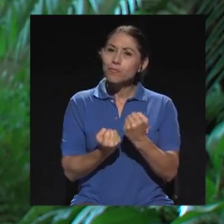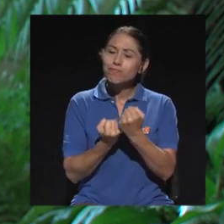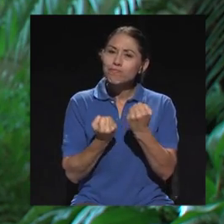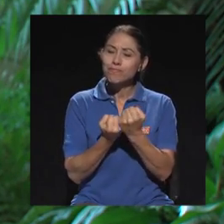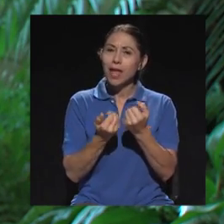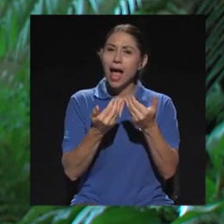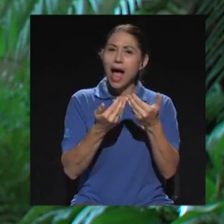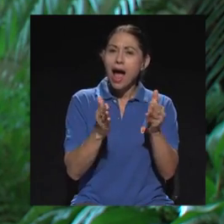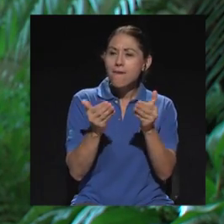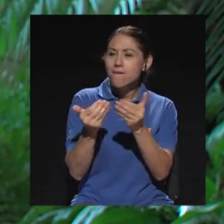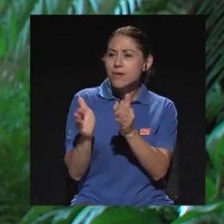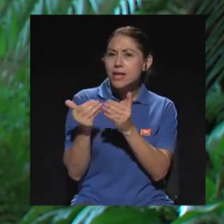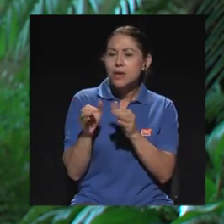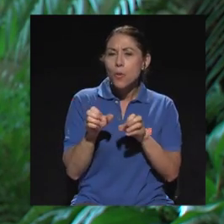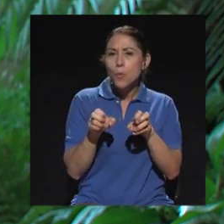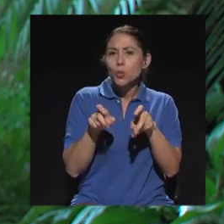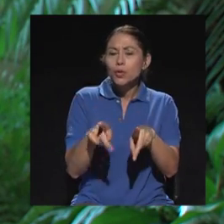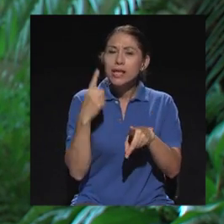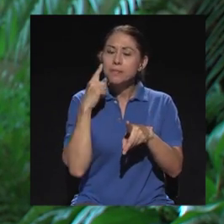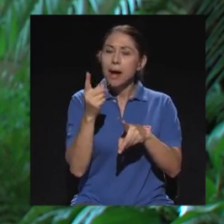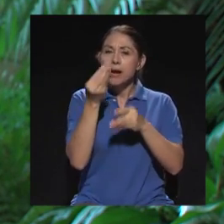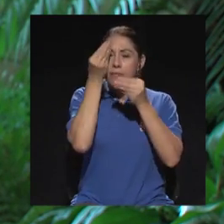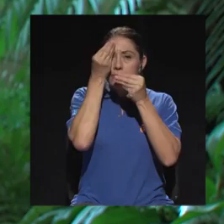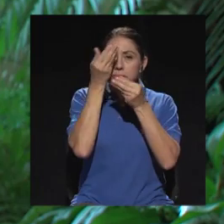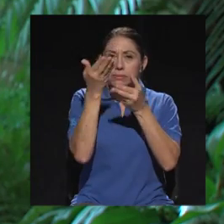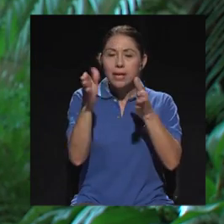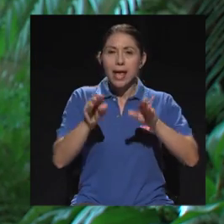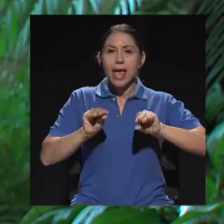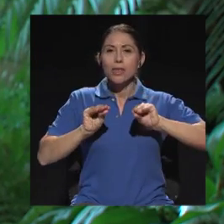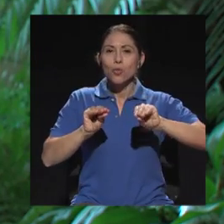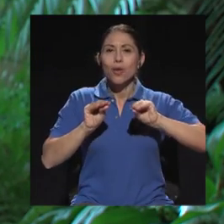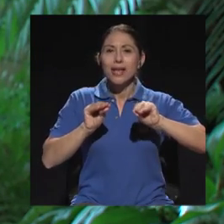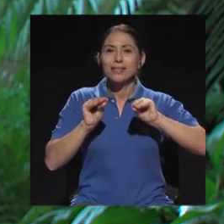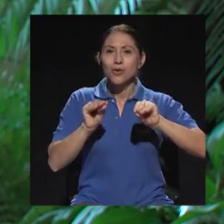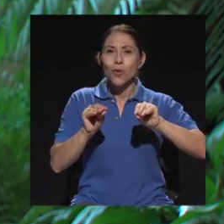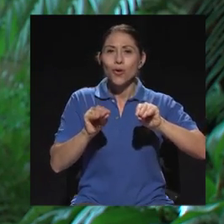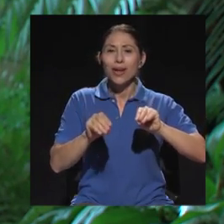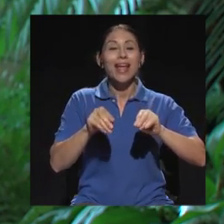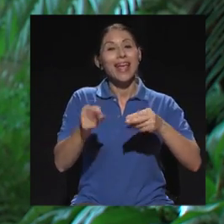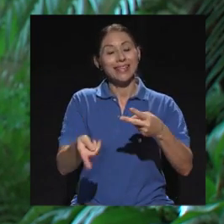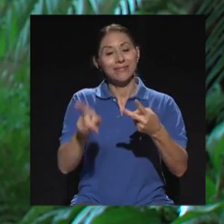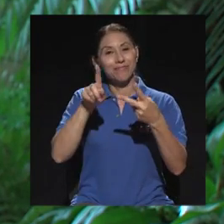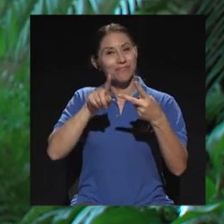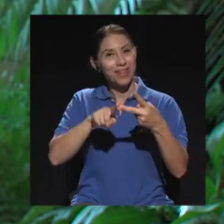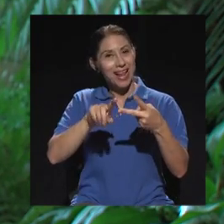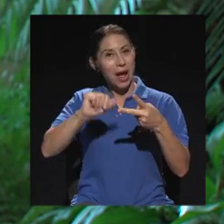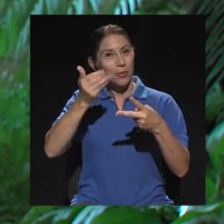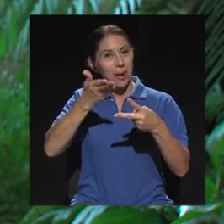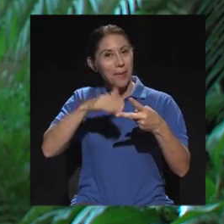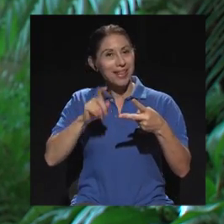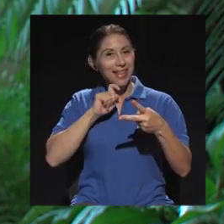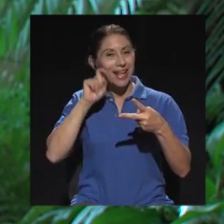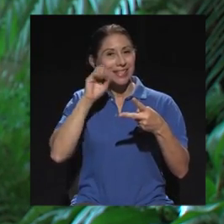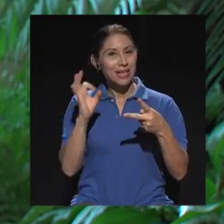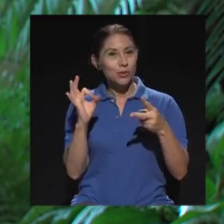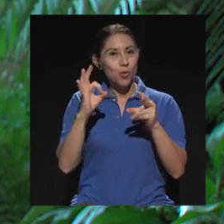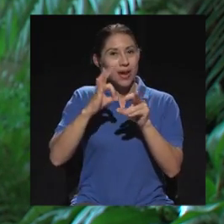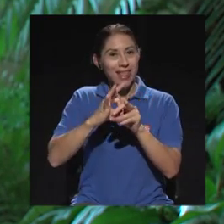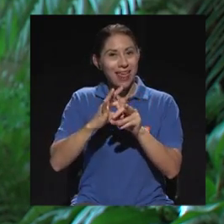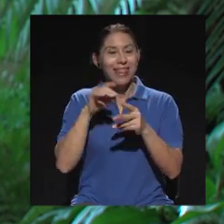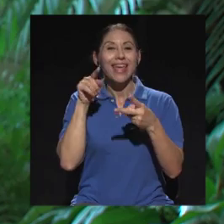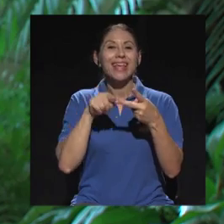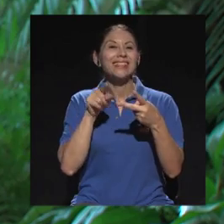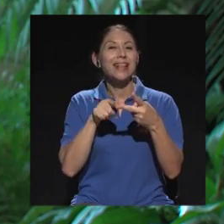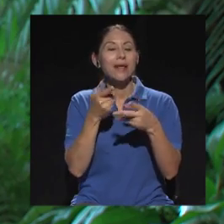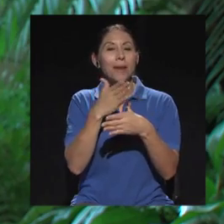y abrir espacios de educación. Tiene que ver con la otra parte de la sexualidad, que es la parte